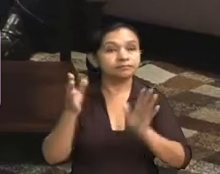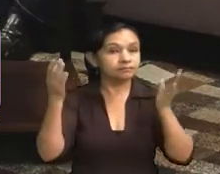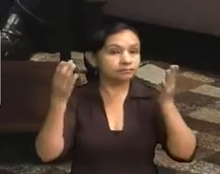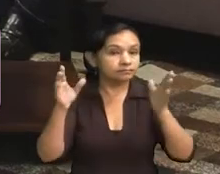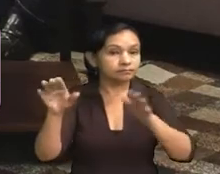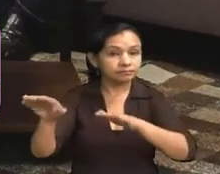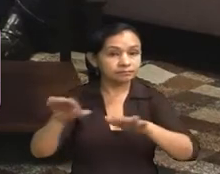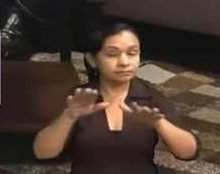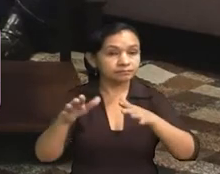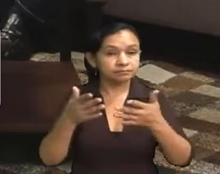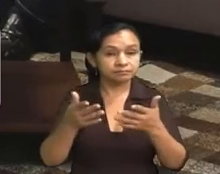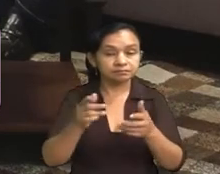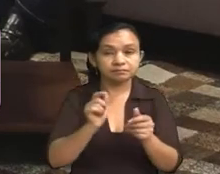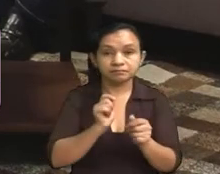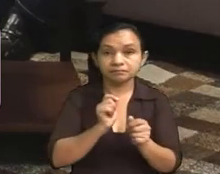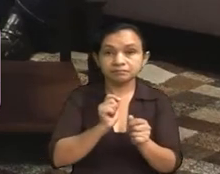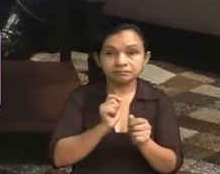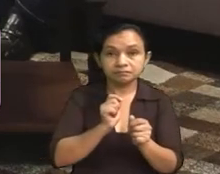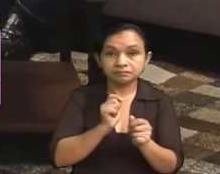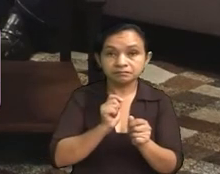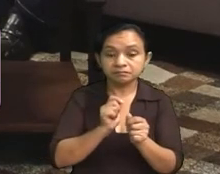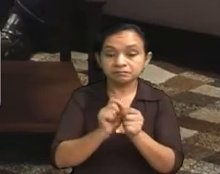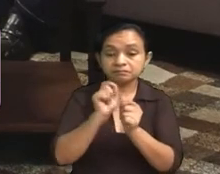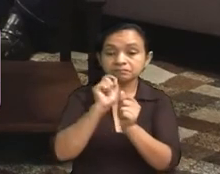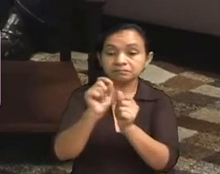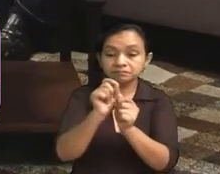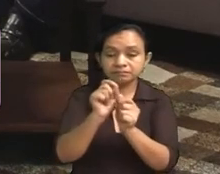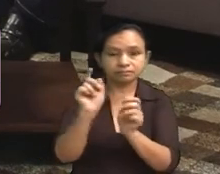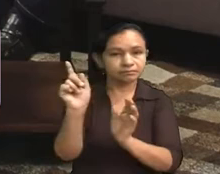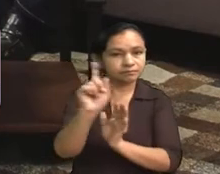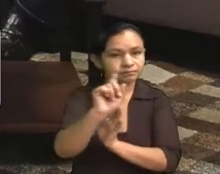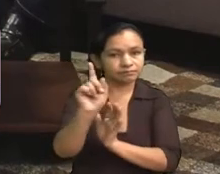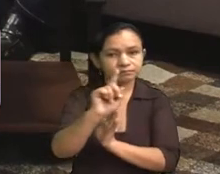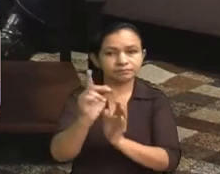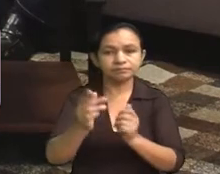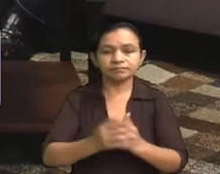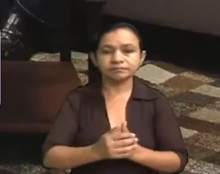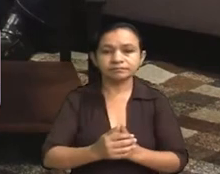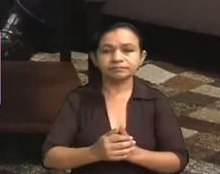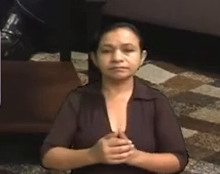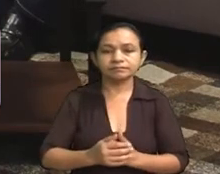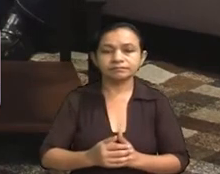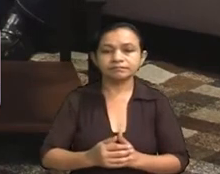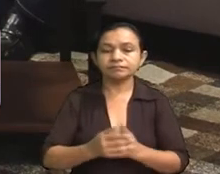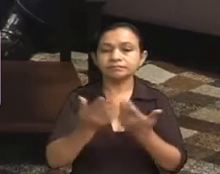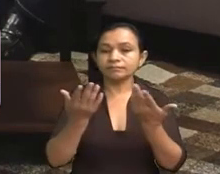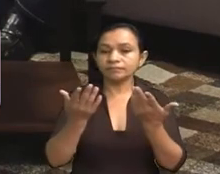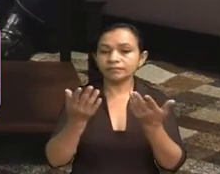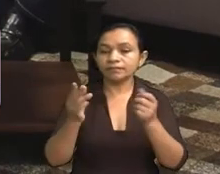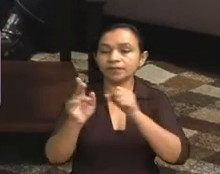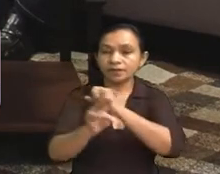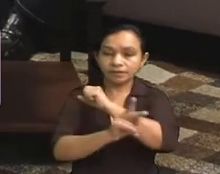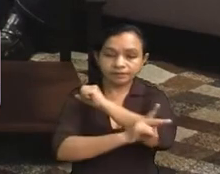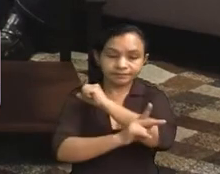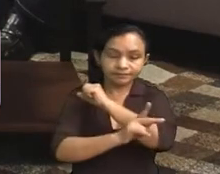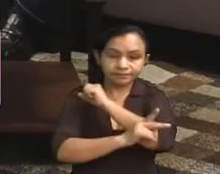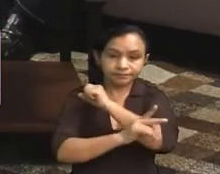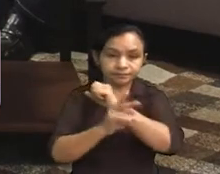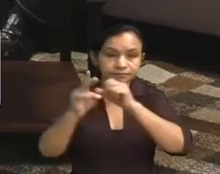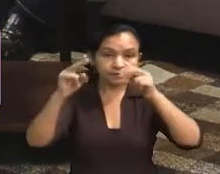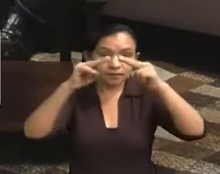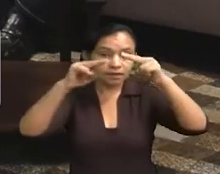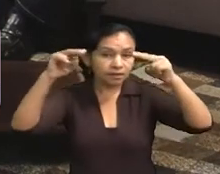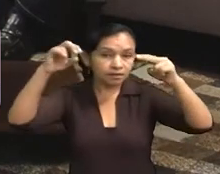funcionan con candiles. No, definitivamente, es decir, Un país que no tiene